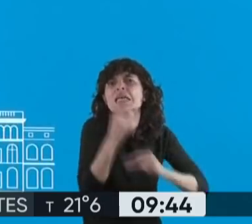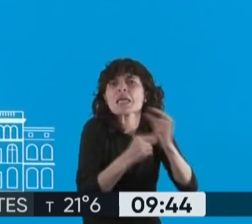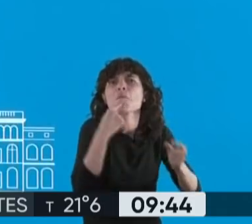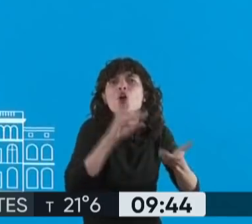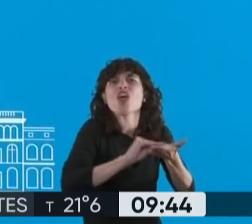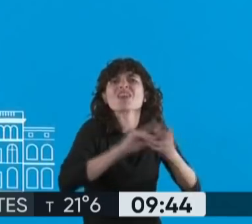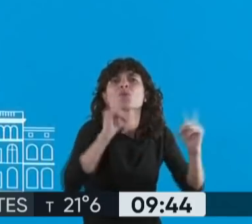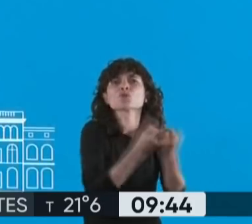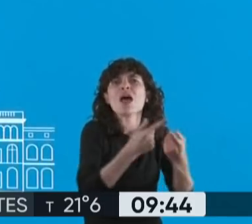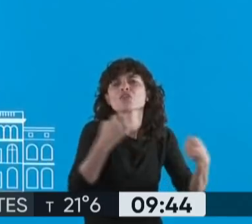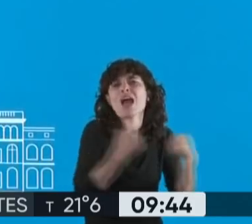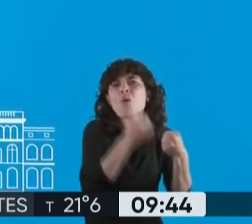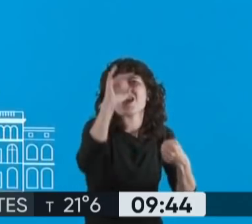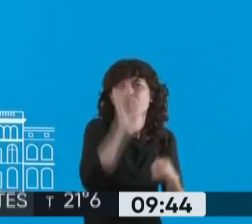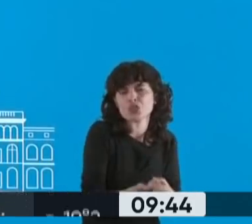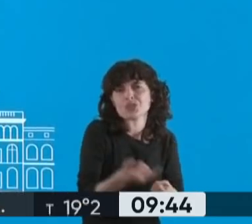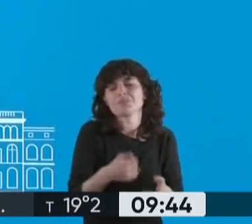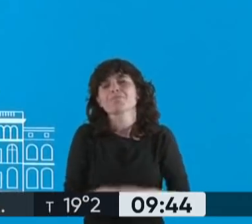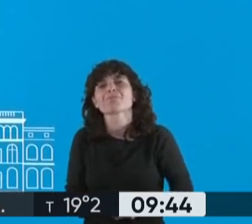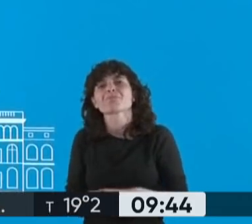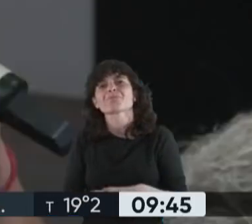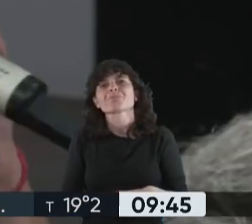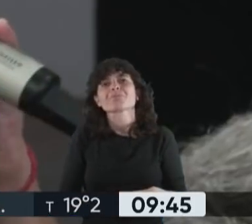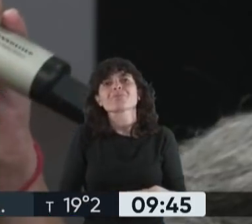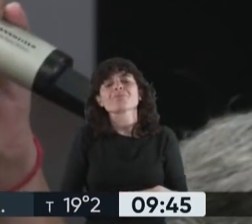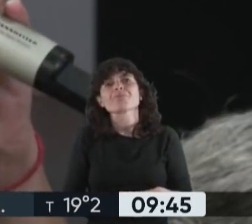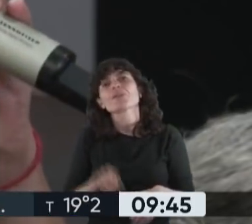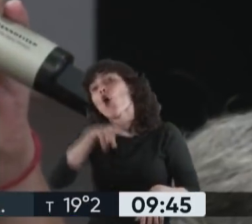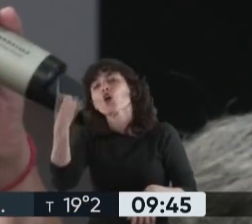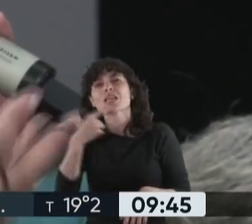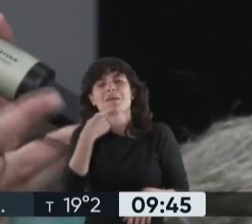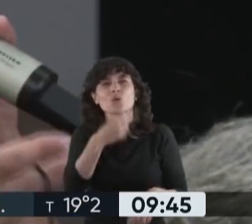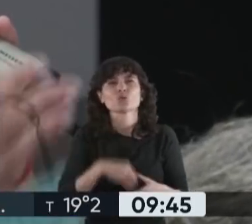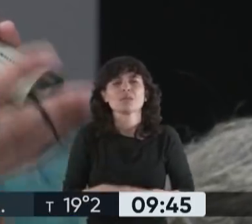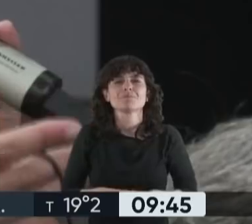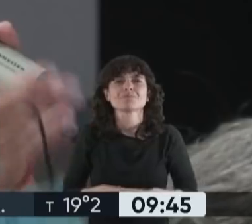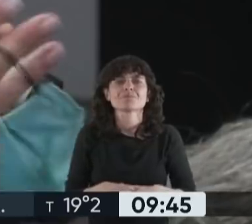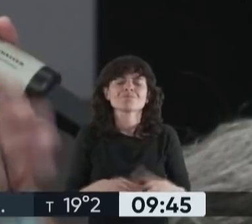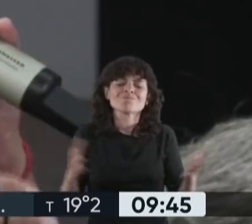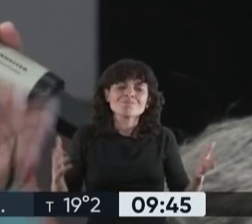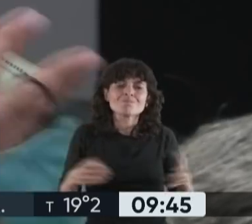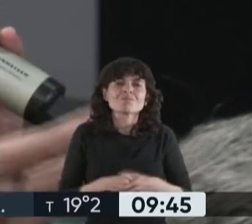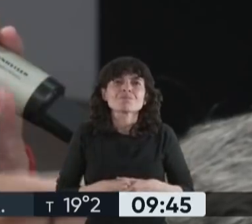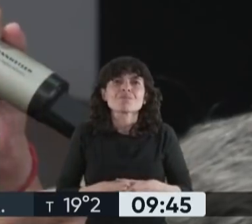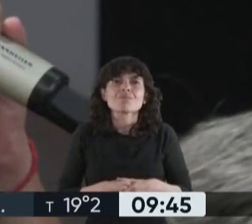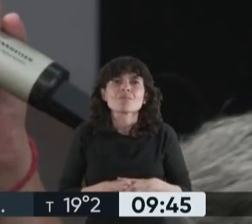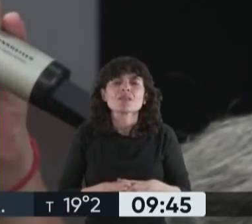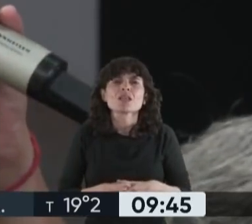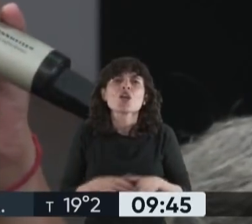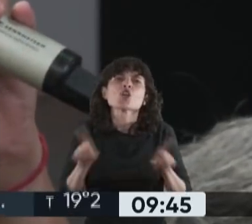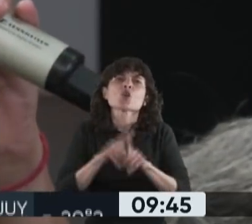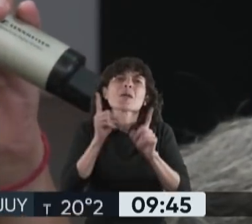gracias. Estela Garnica. Hola Estela, buen día. Buen día Gabriela, ¿qué tal? Sí, bueno, un poco retomando la